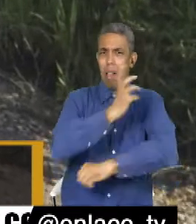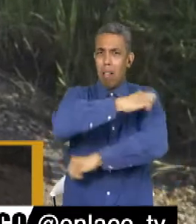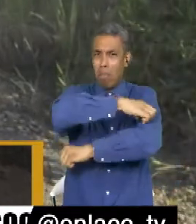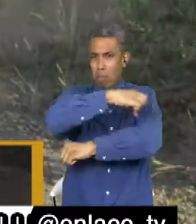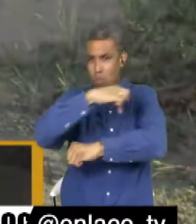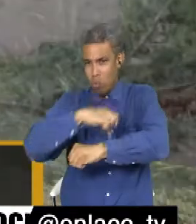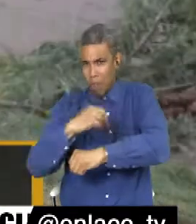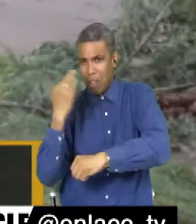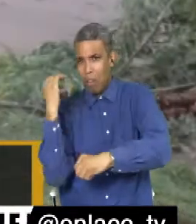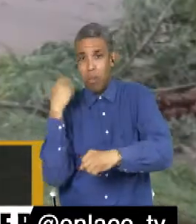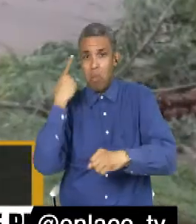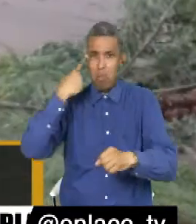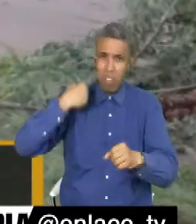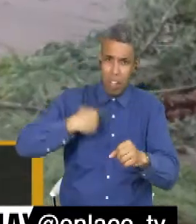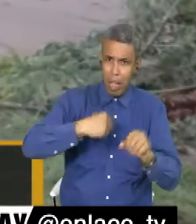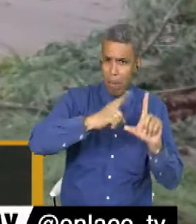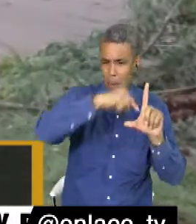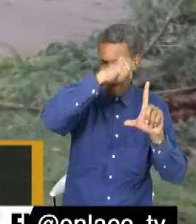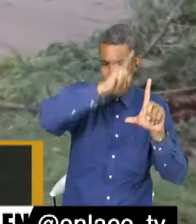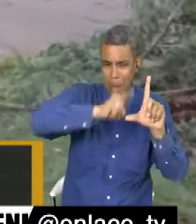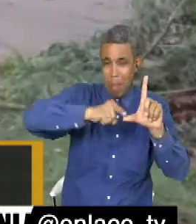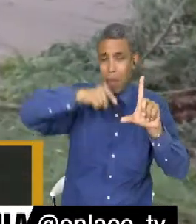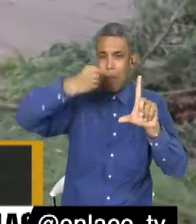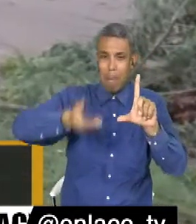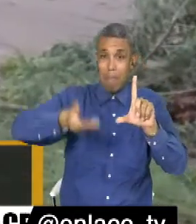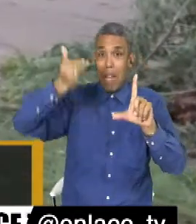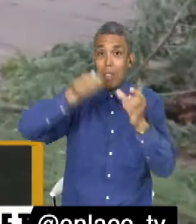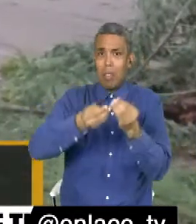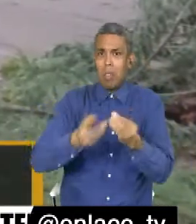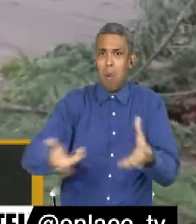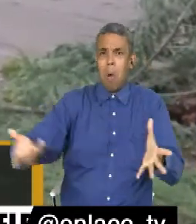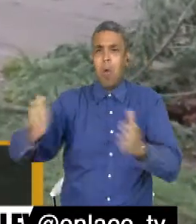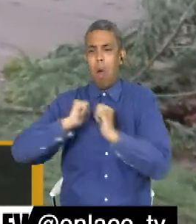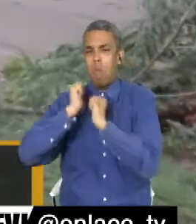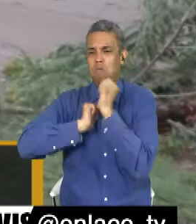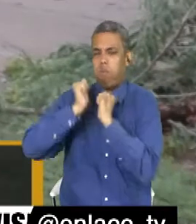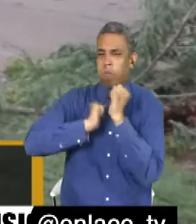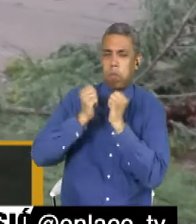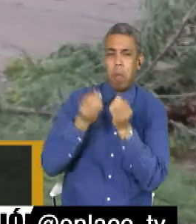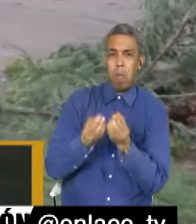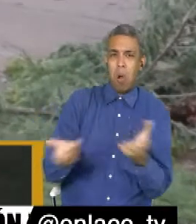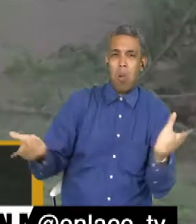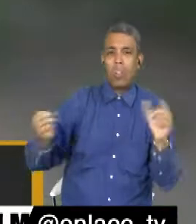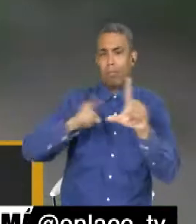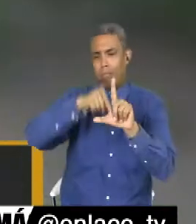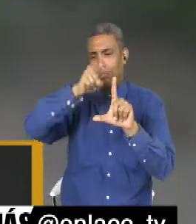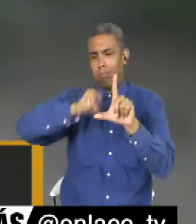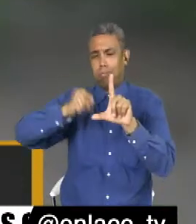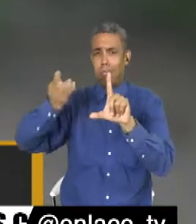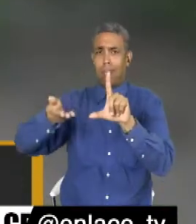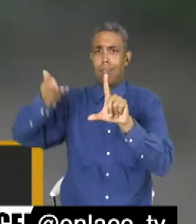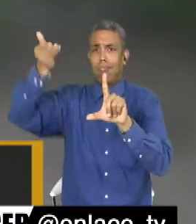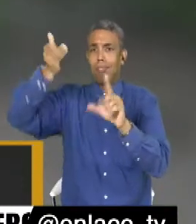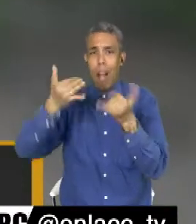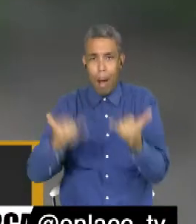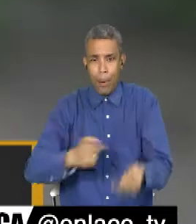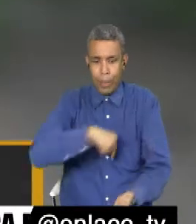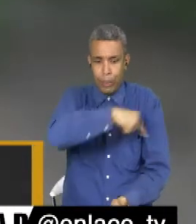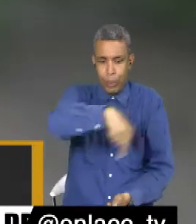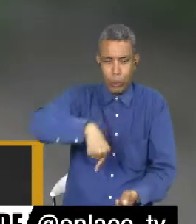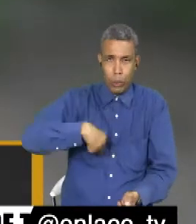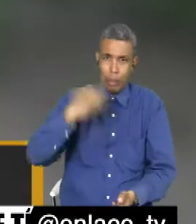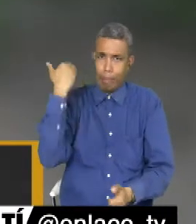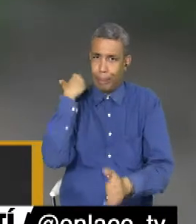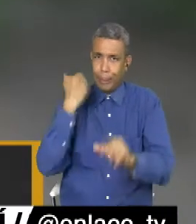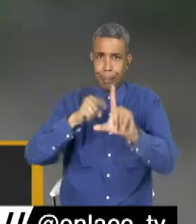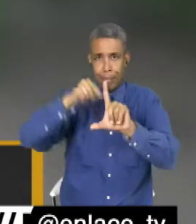que Tibú. Razón por la cual nosotros seguimos manteniendo